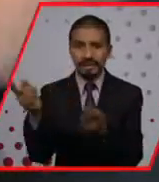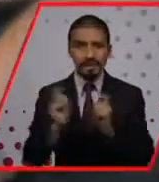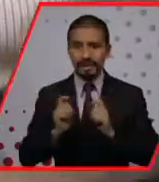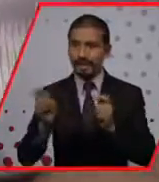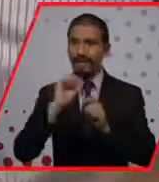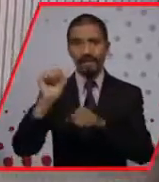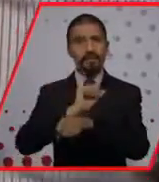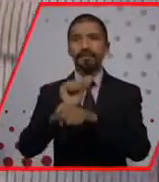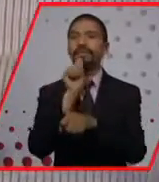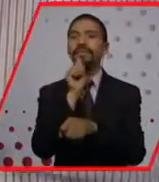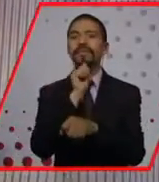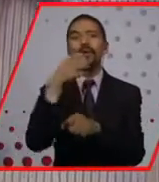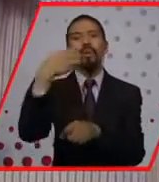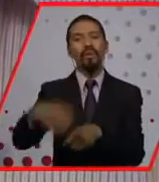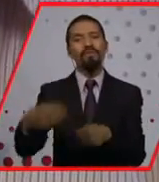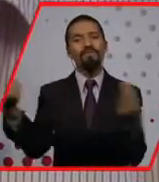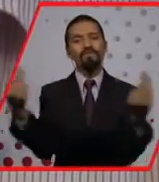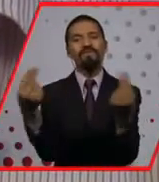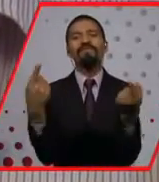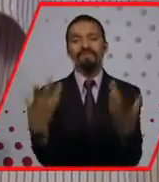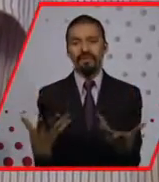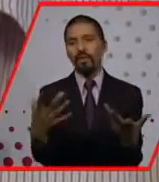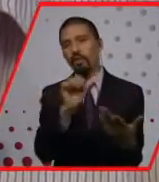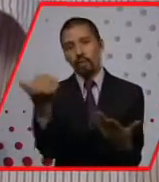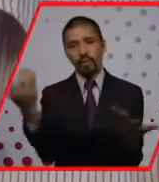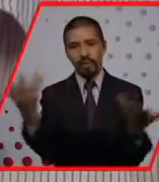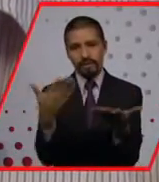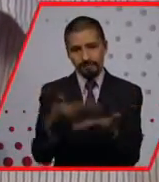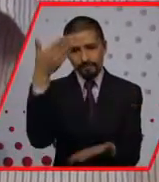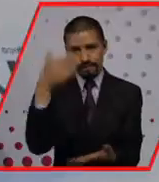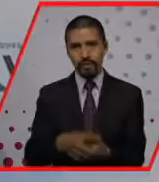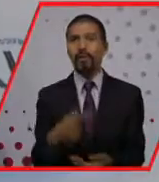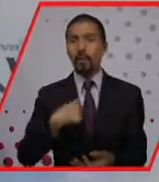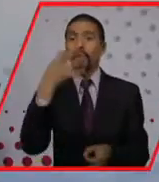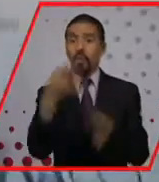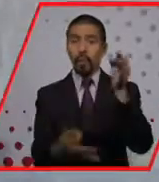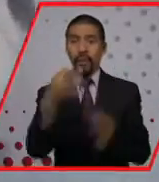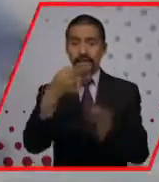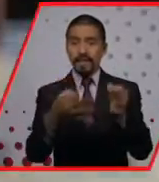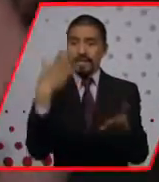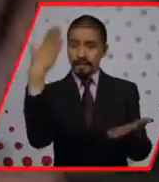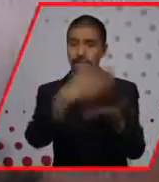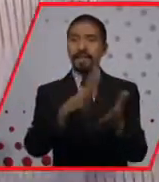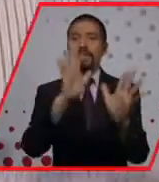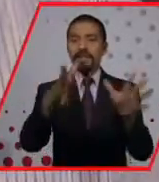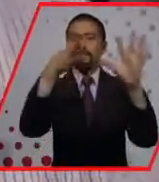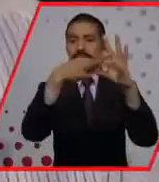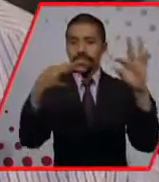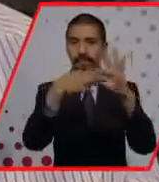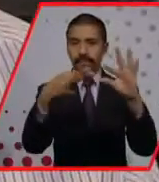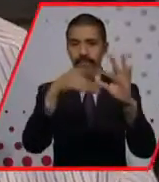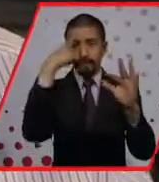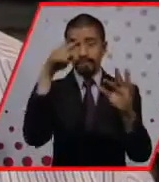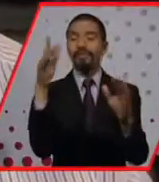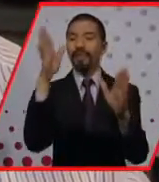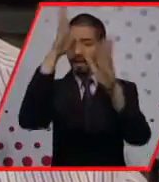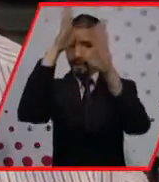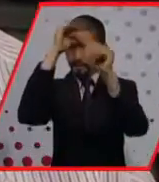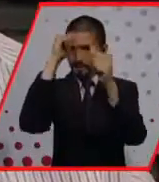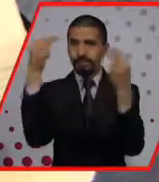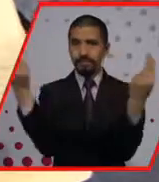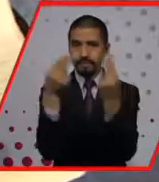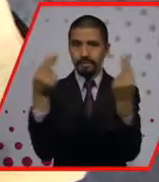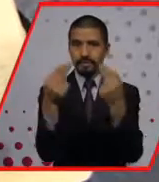su carro, obligándolo a tomar otras medidas. Yo ya fui con juez cívico a poder hablar con él para poder llegar a un acuerdo,